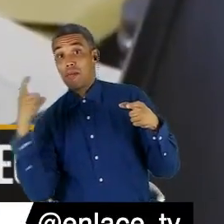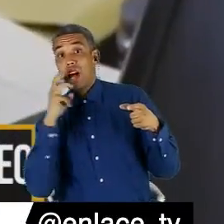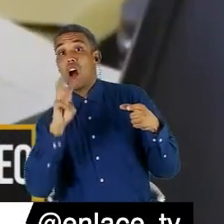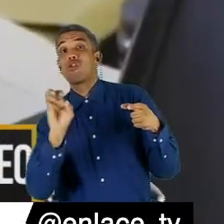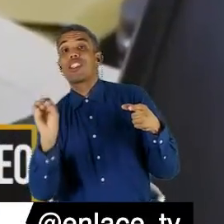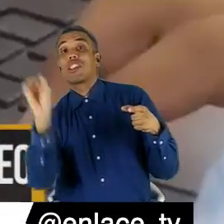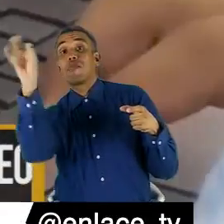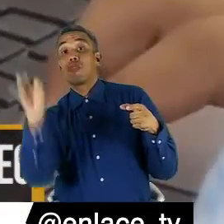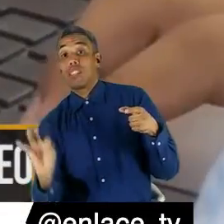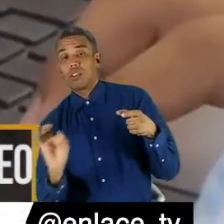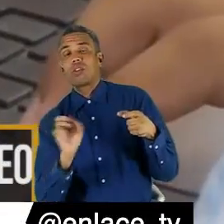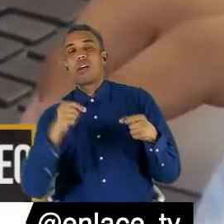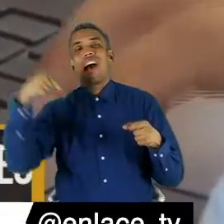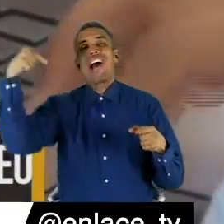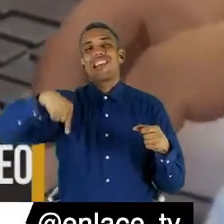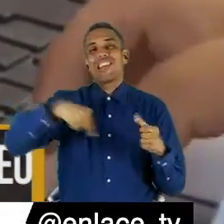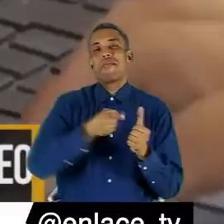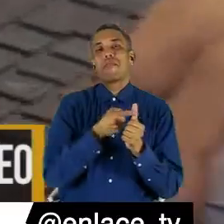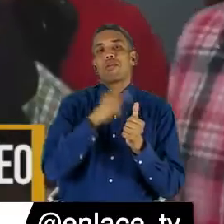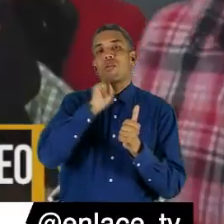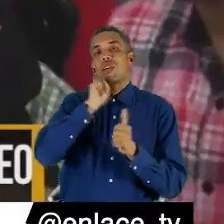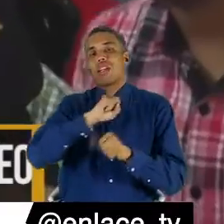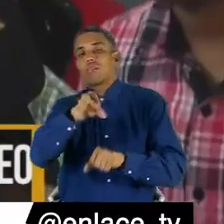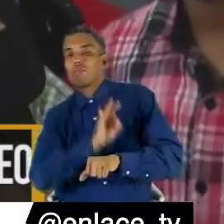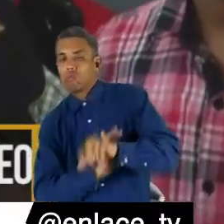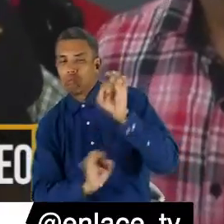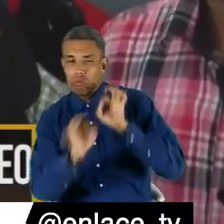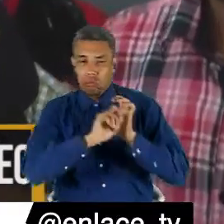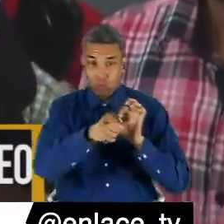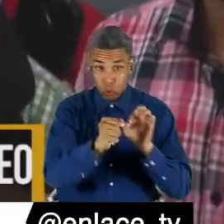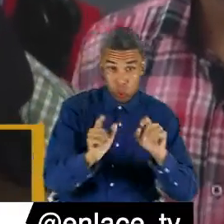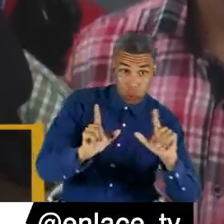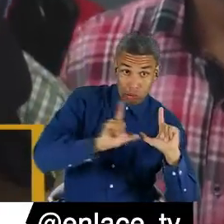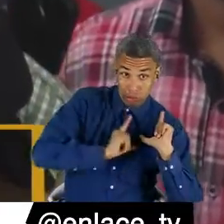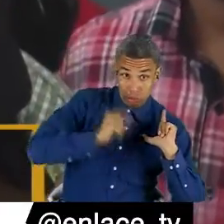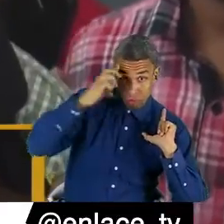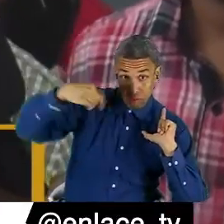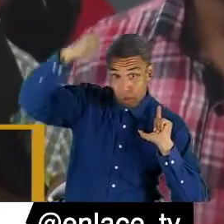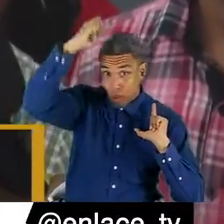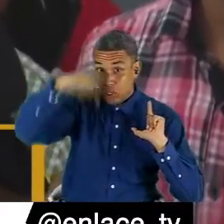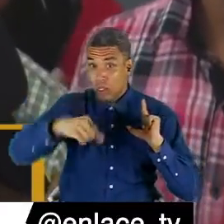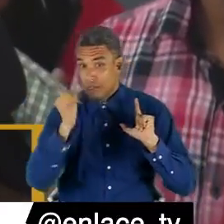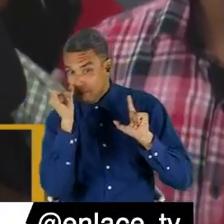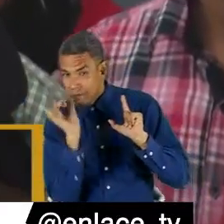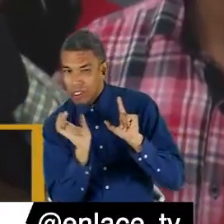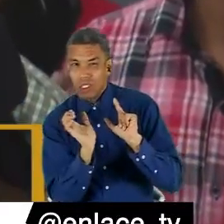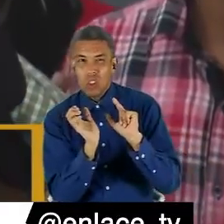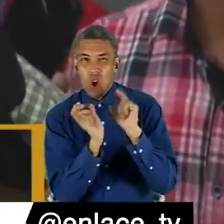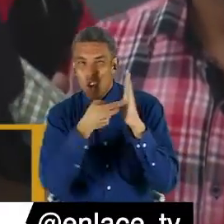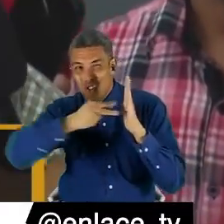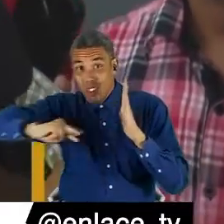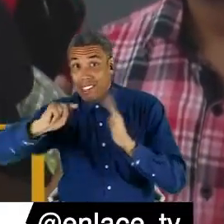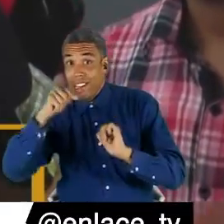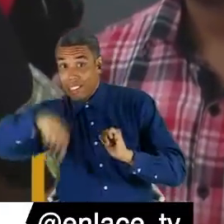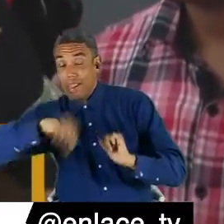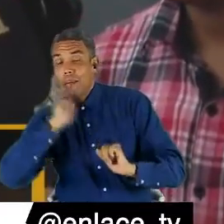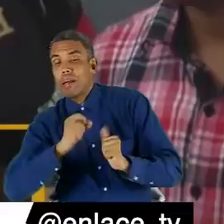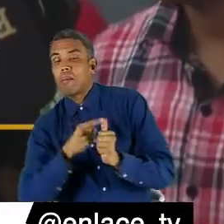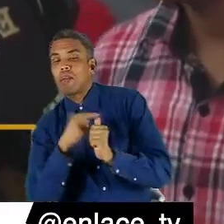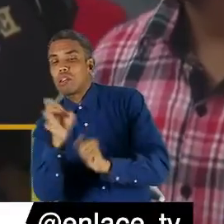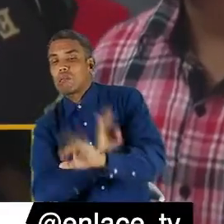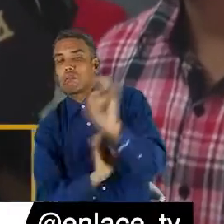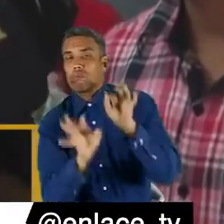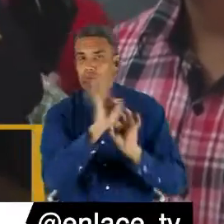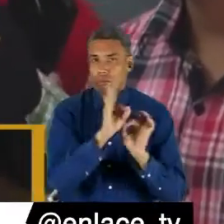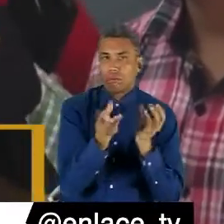Carta de Territorialidad, la empresa tiene el 20% y el personal de confianza, que de